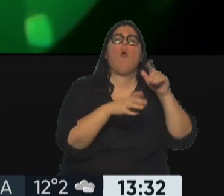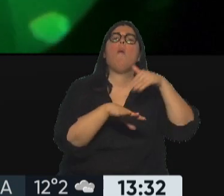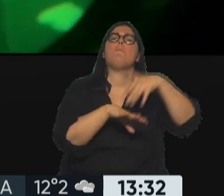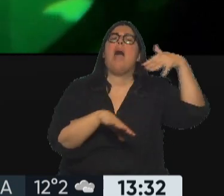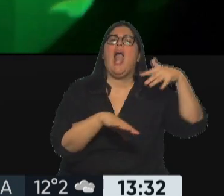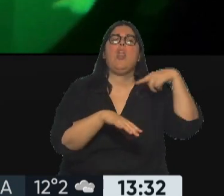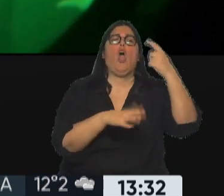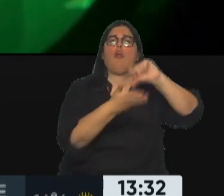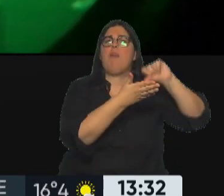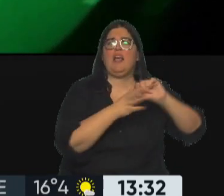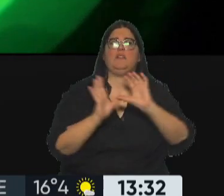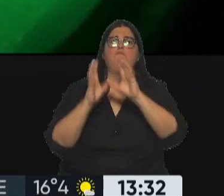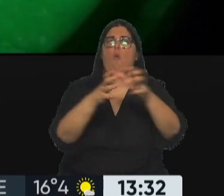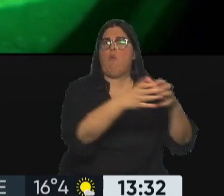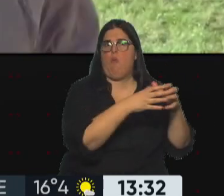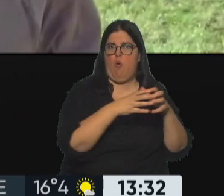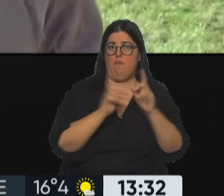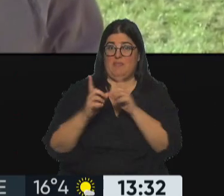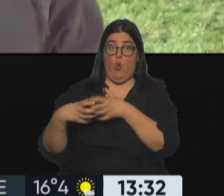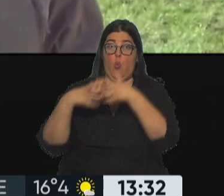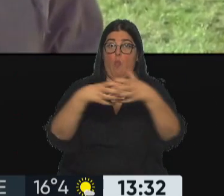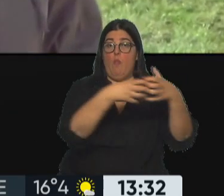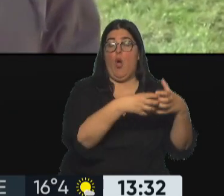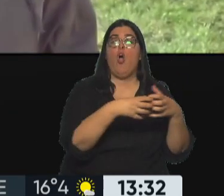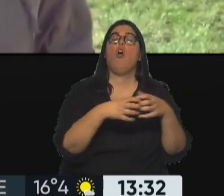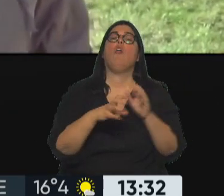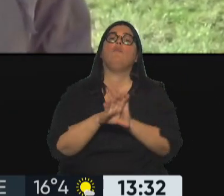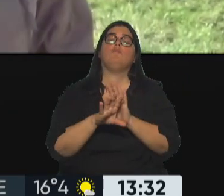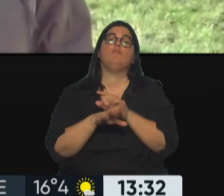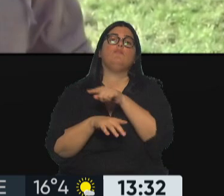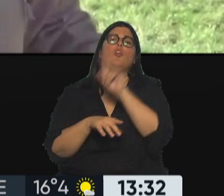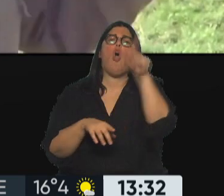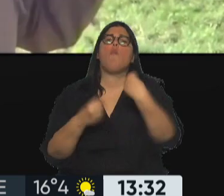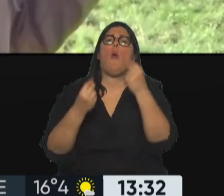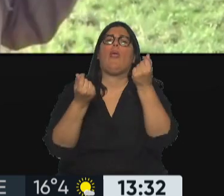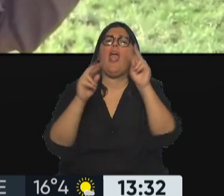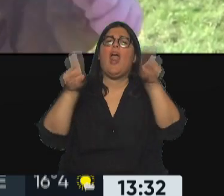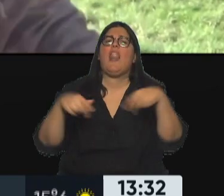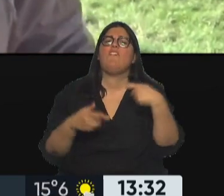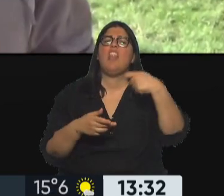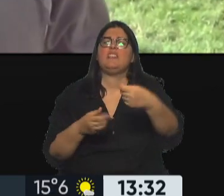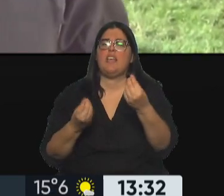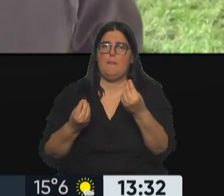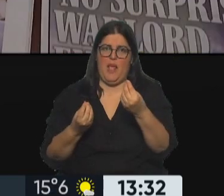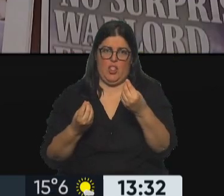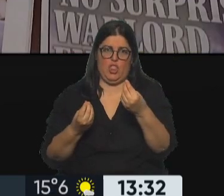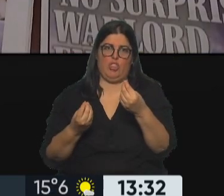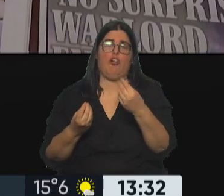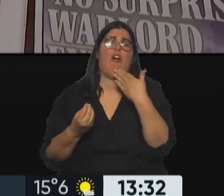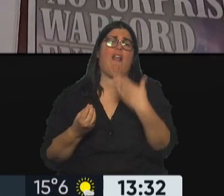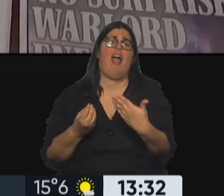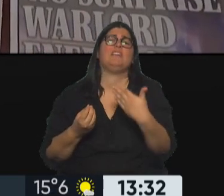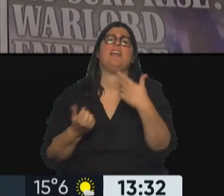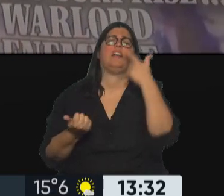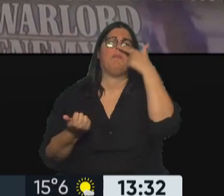región, donde además ha obtenido a lo largo de los últimos años sus principales fuentes de financiamiento, ¿sí? A partir de la explotación de